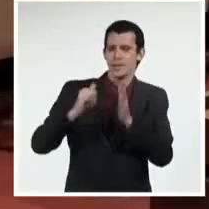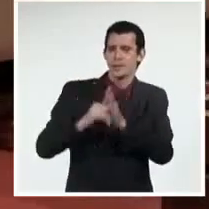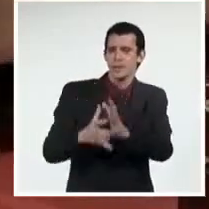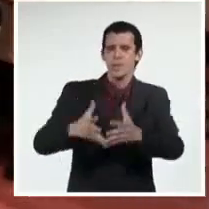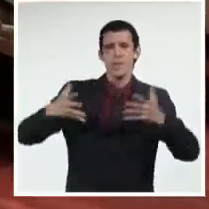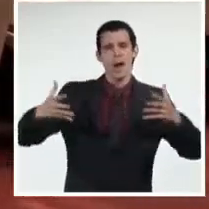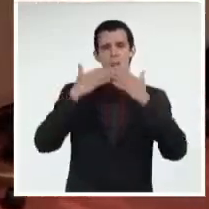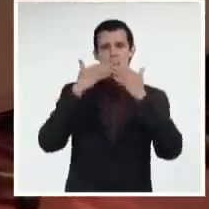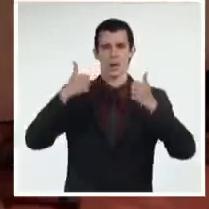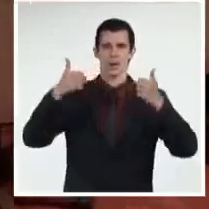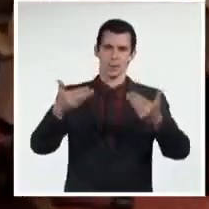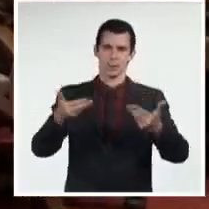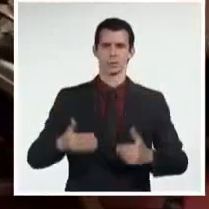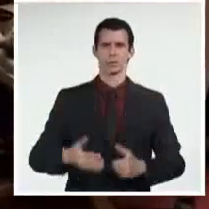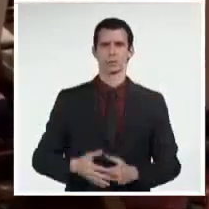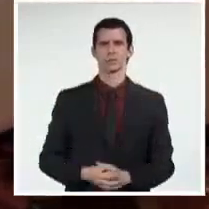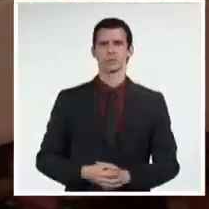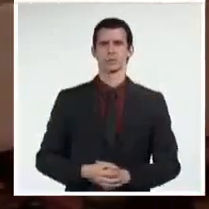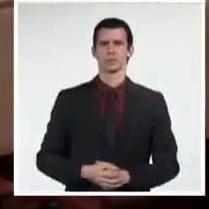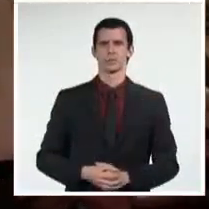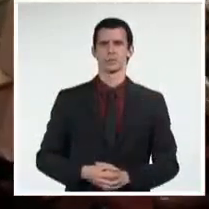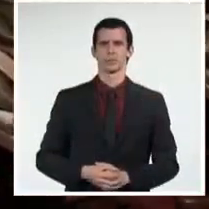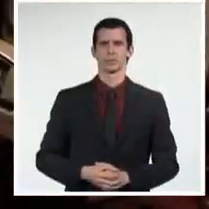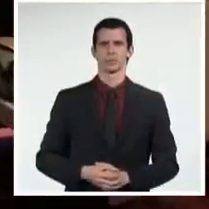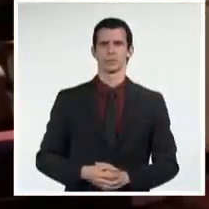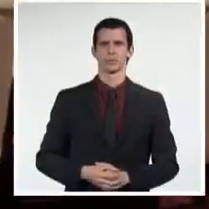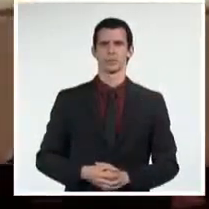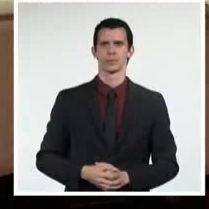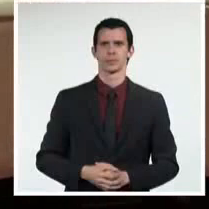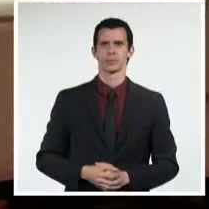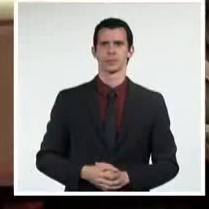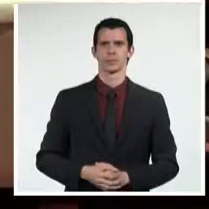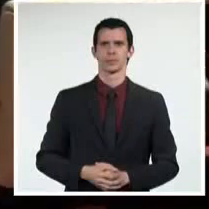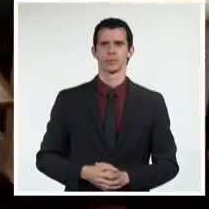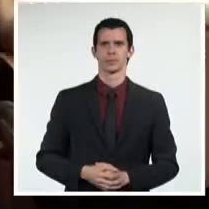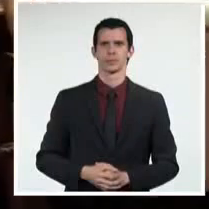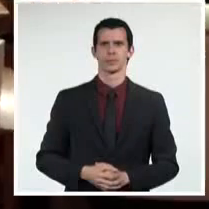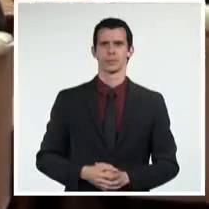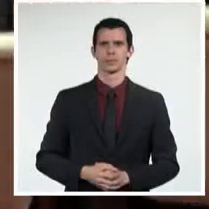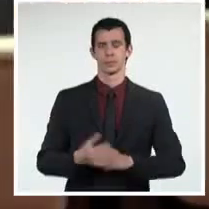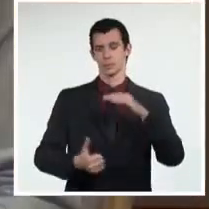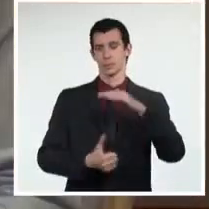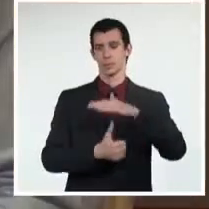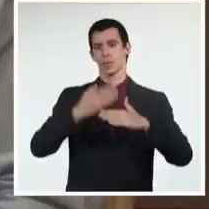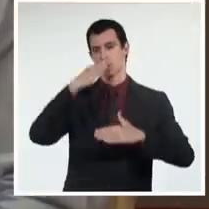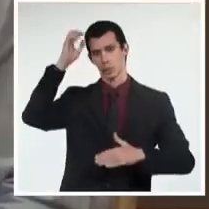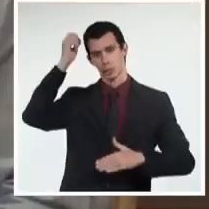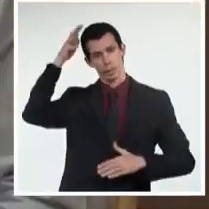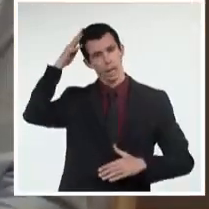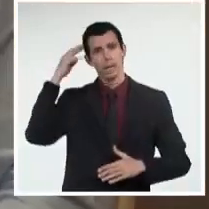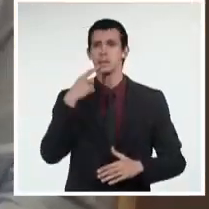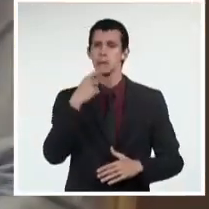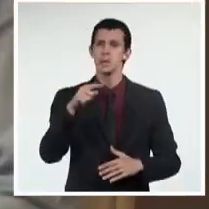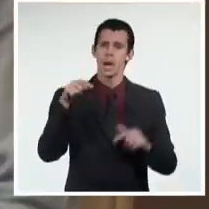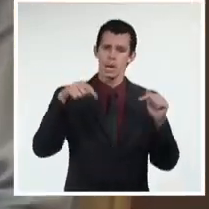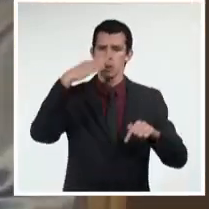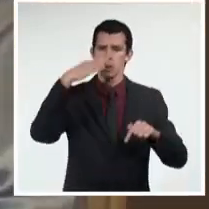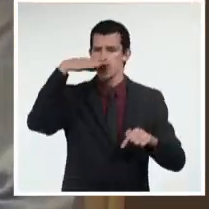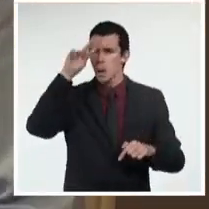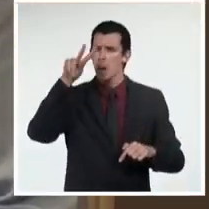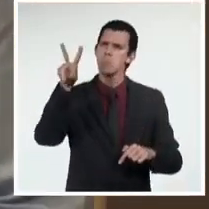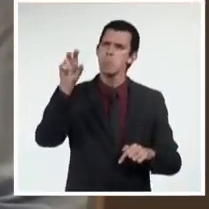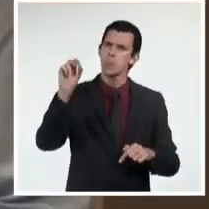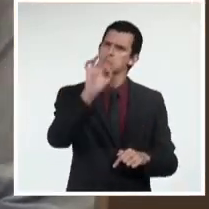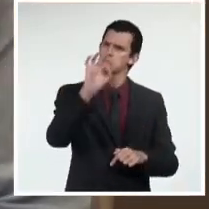República, Miguel Díaz-Canel Bermúdez, mencionó que todavía el 20% de la población cubana habita en zonas rurales. Vive